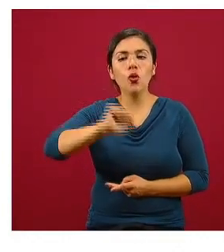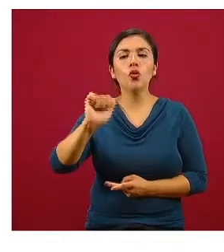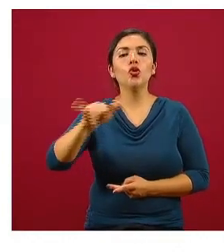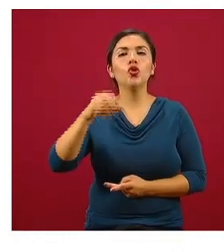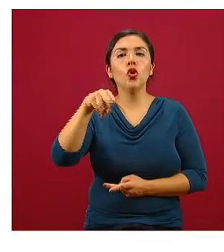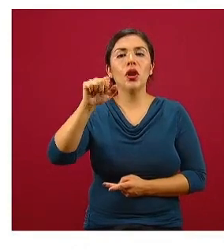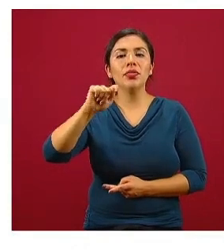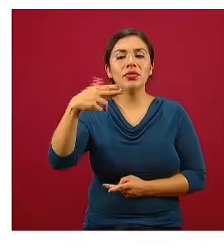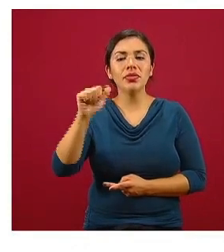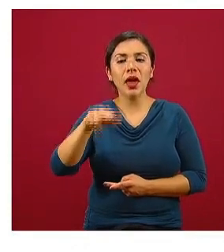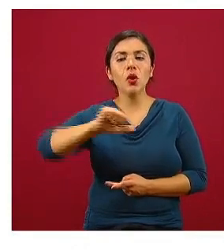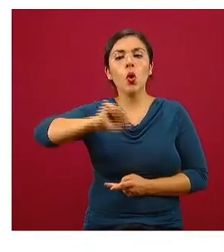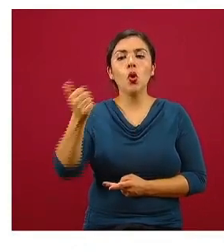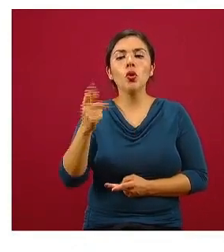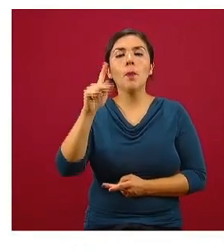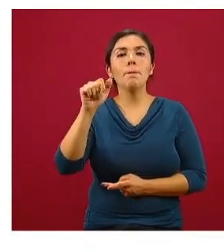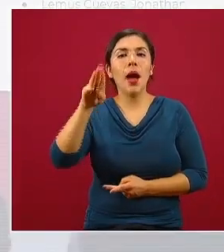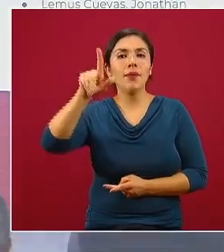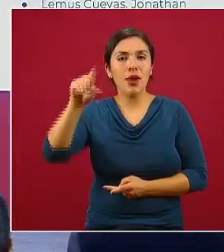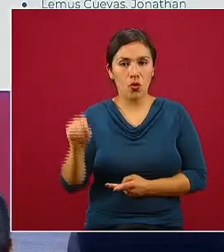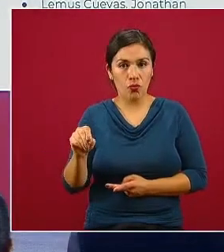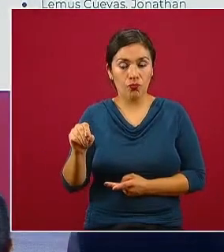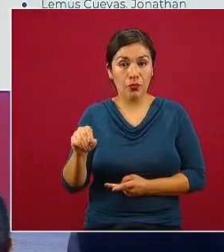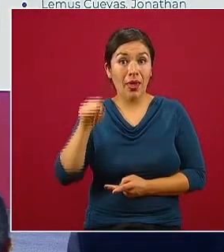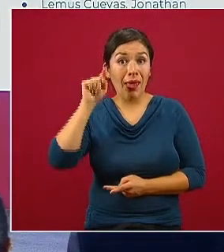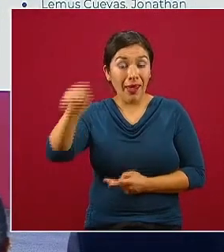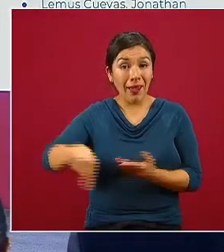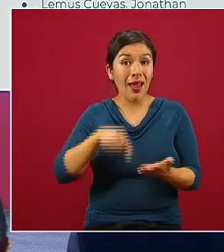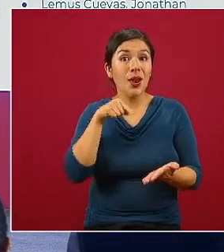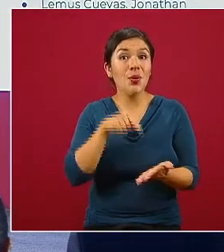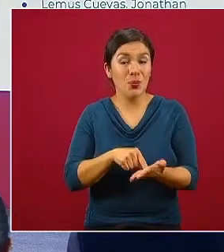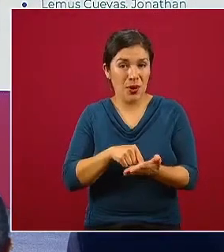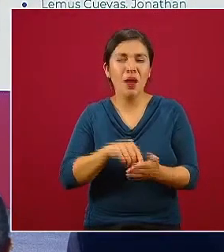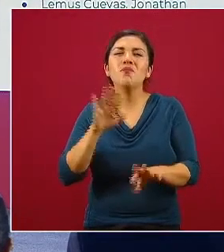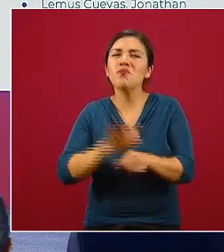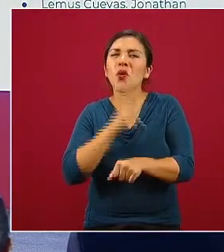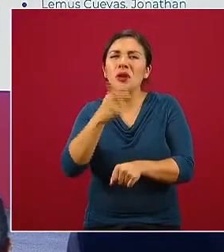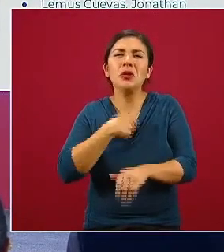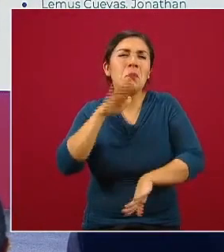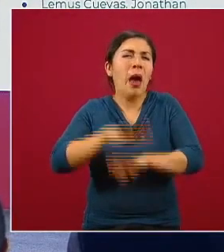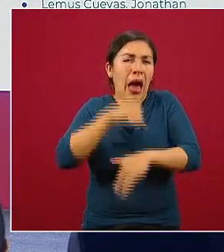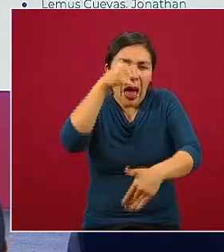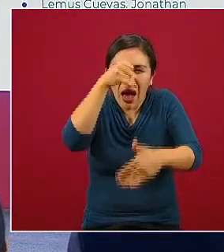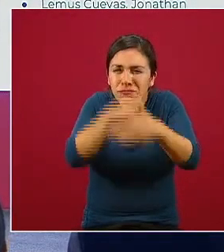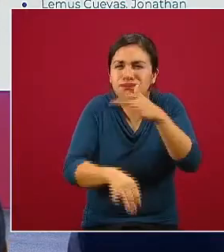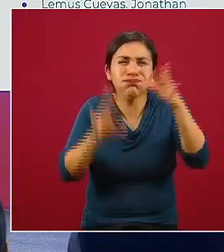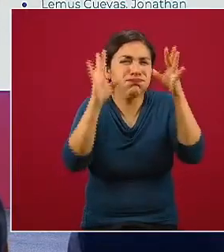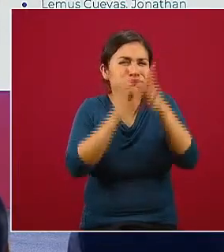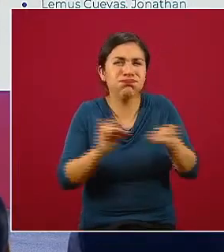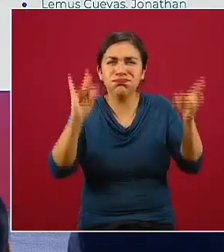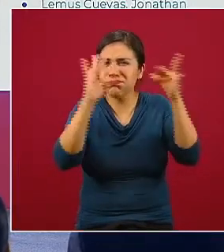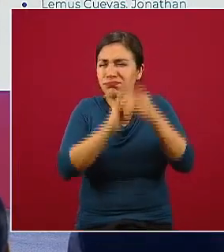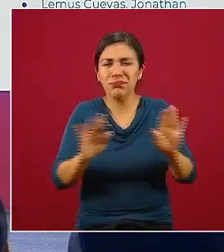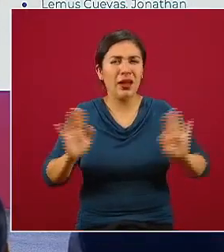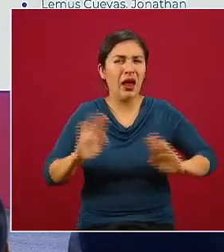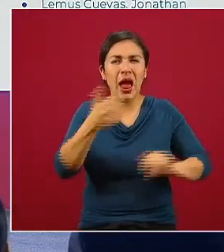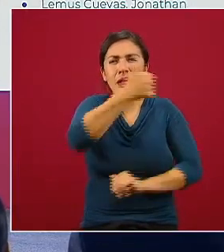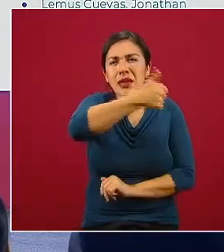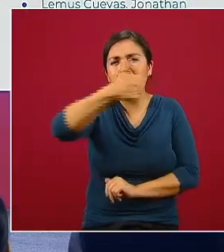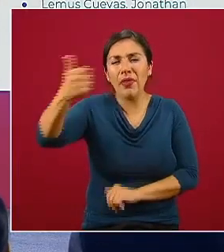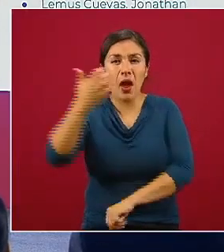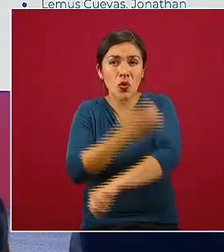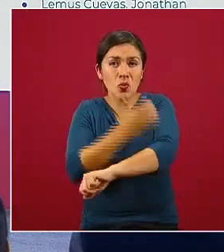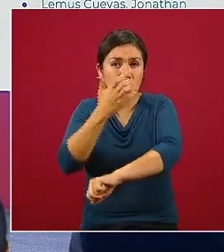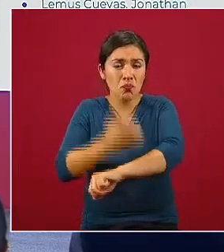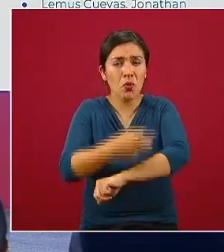Jonathan, López Ramírez Pablo. En el sitio, y por eso es que no quise ser exhaustiva aquí en la alineación de cada uno de estos